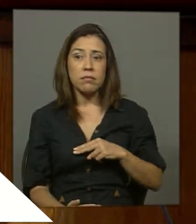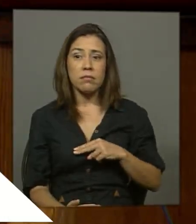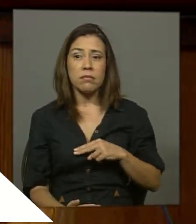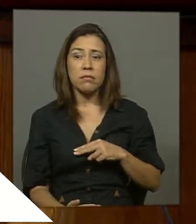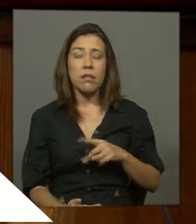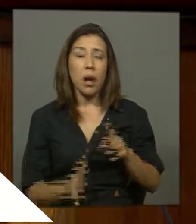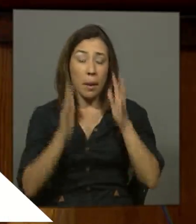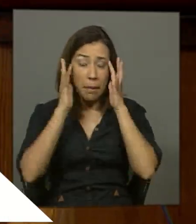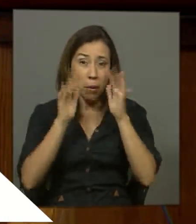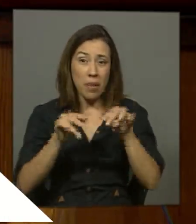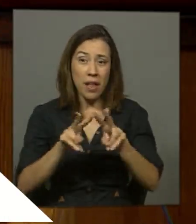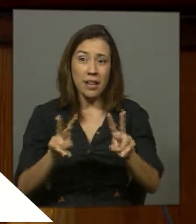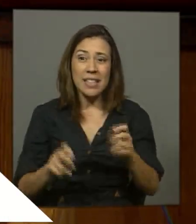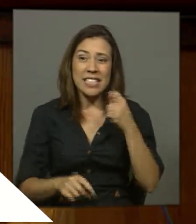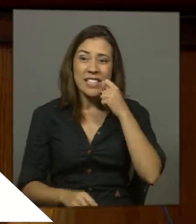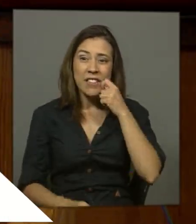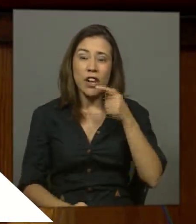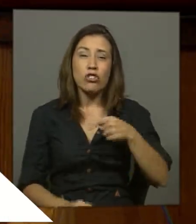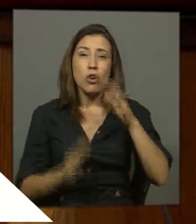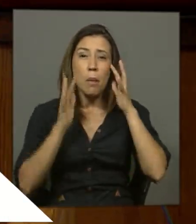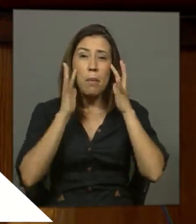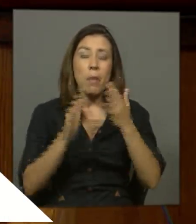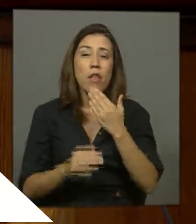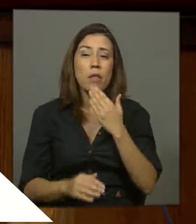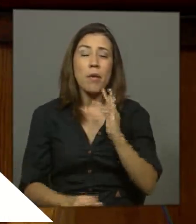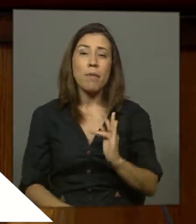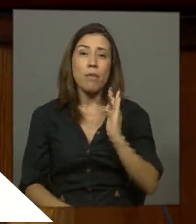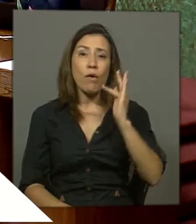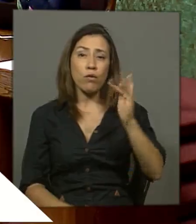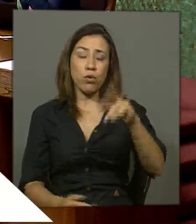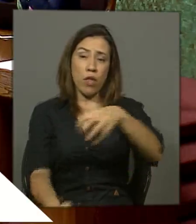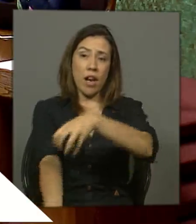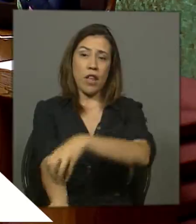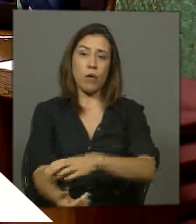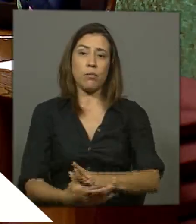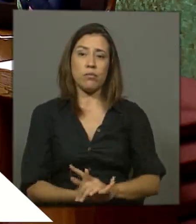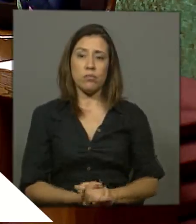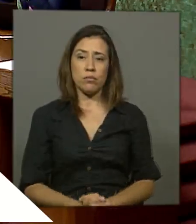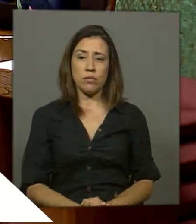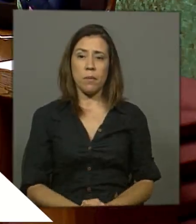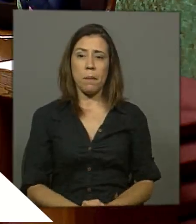estar preocupado de esto significa que estamos preocupados también por el futuro de esa